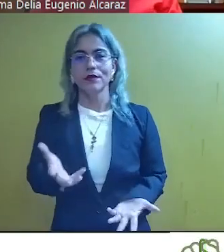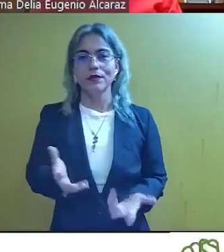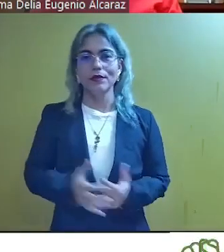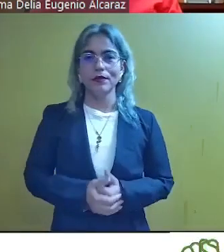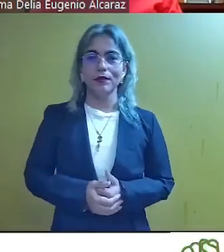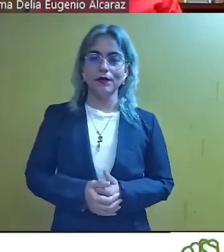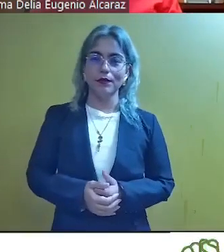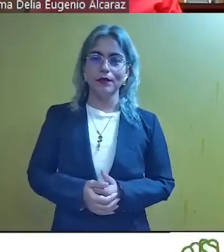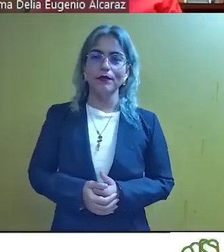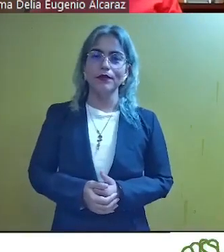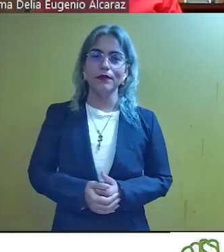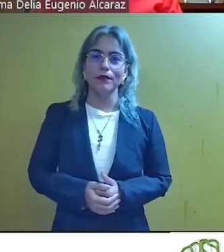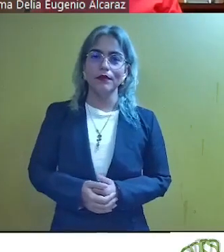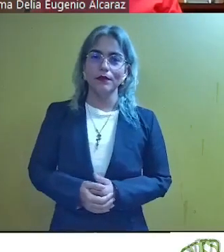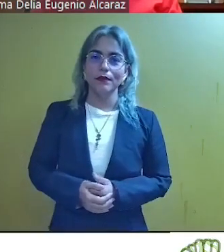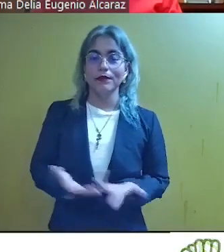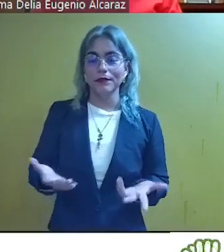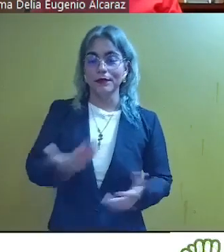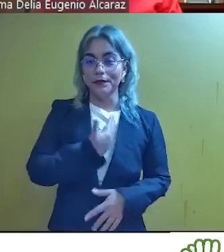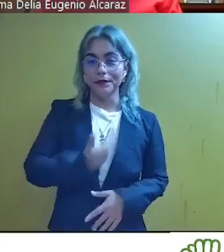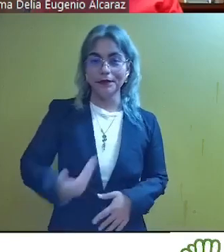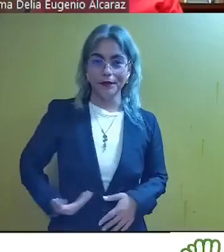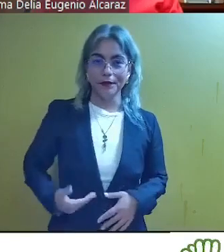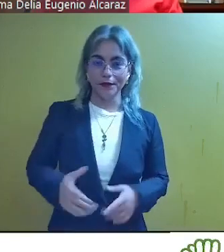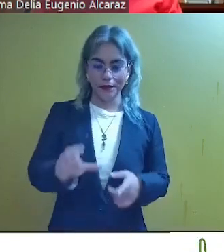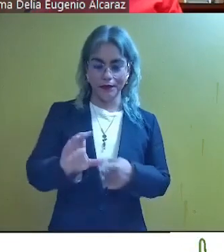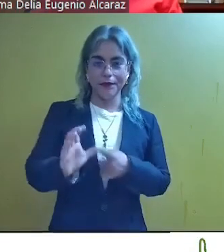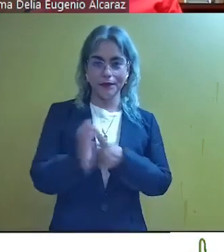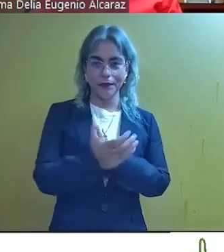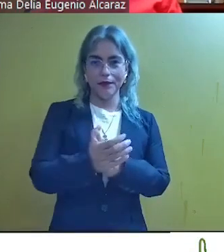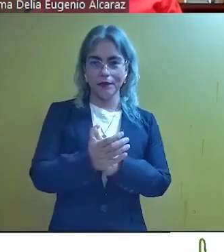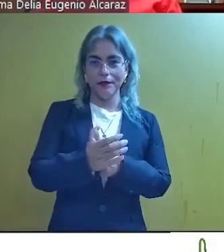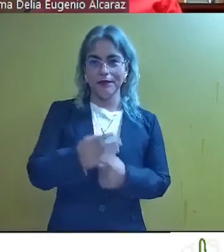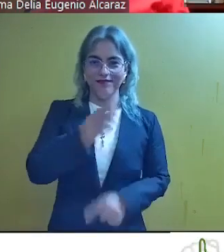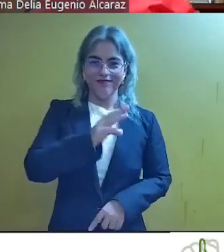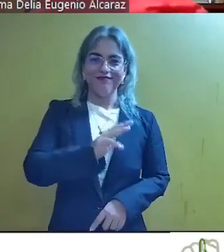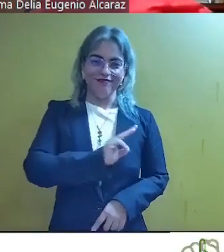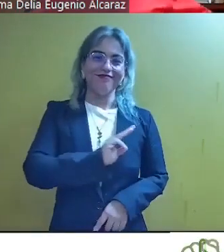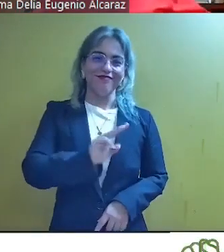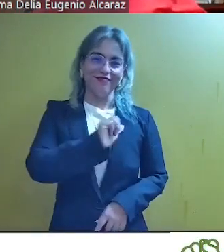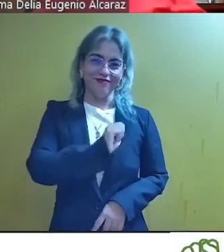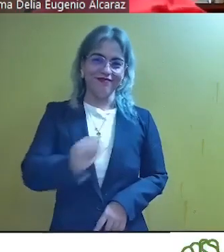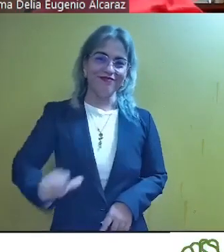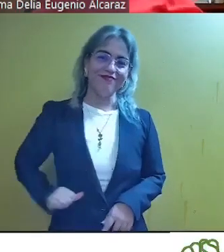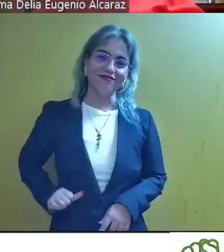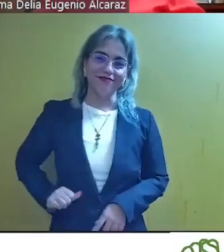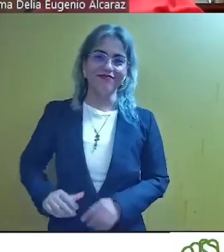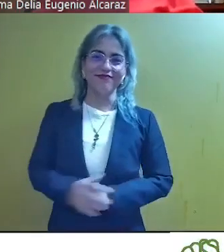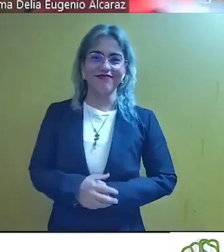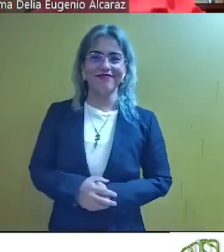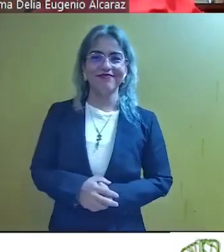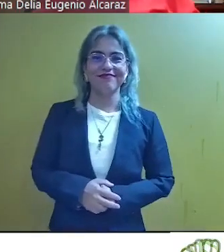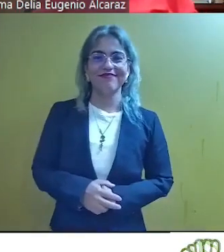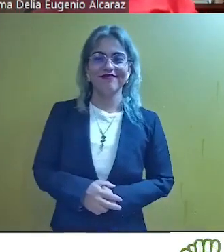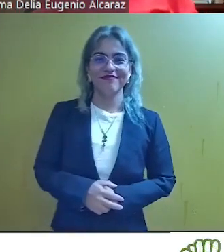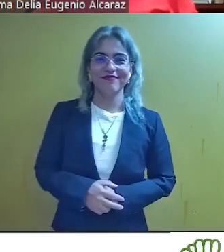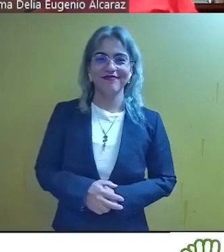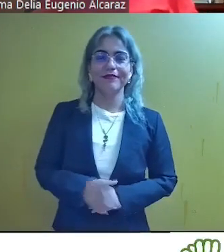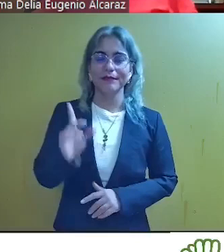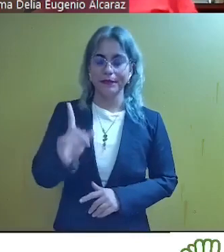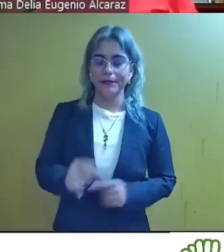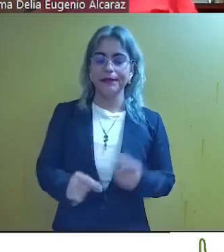favor de la presidencia del referido comité municipal. En consecuencia, se proponen como puntos resolutivos los